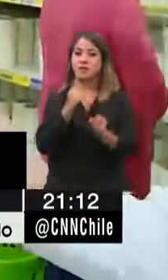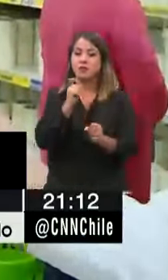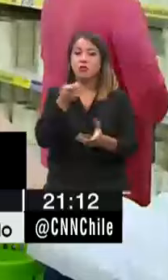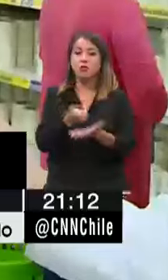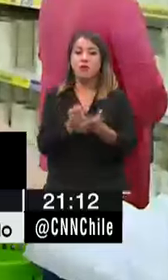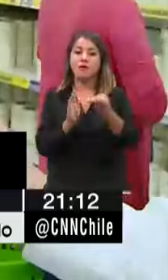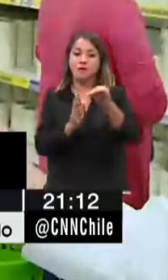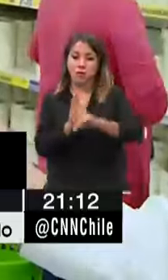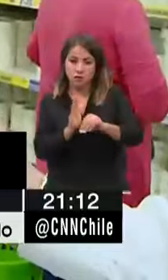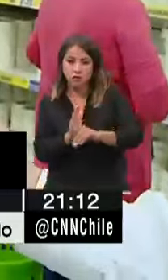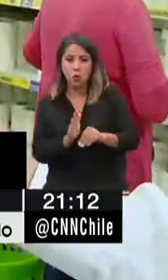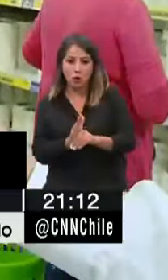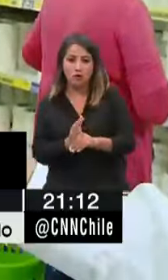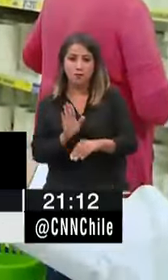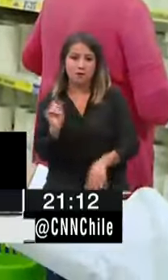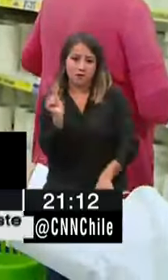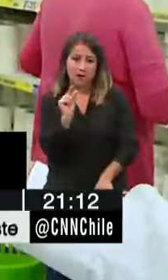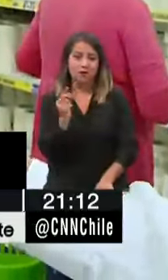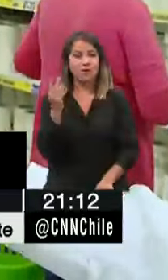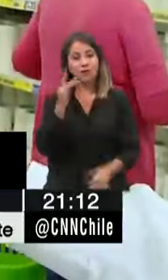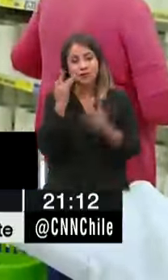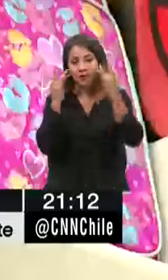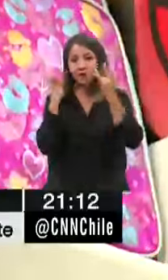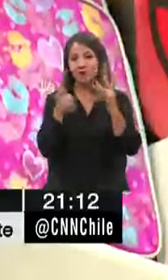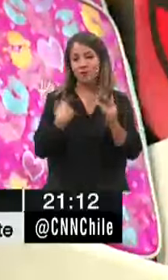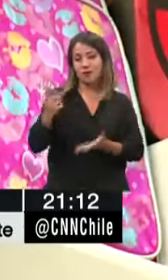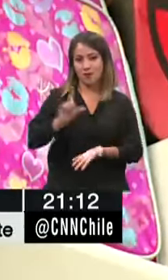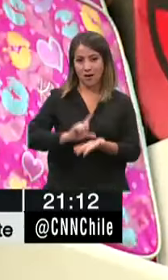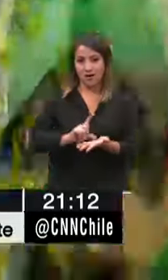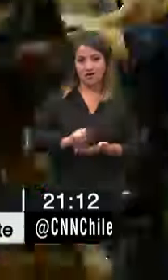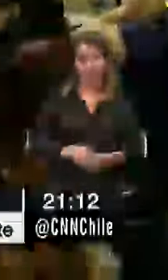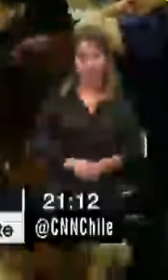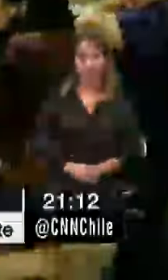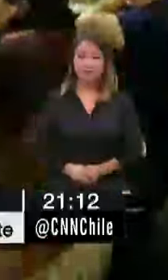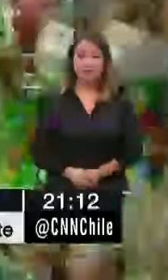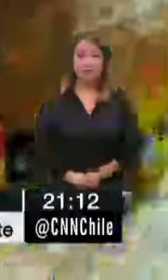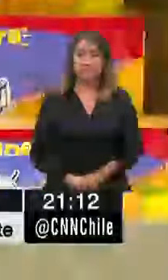así realmente salgan muy contentos de aquí, de nuestro local.